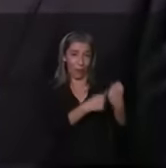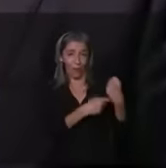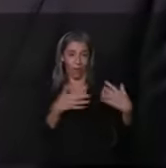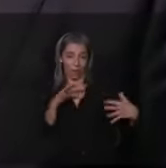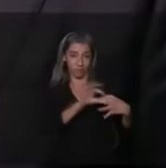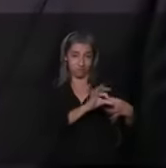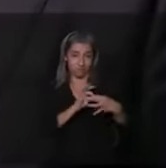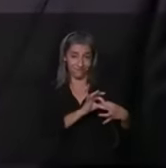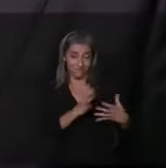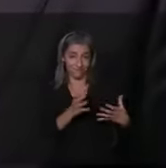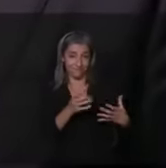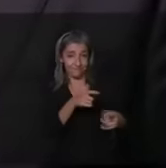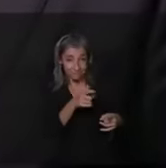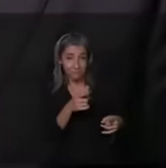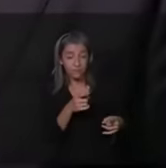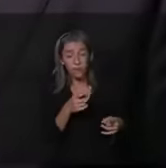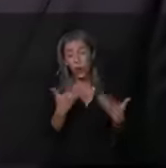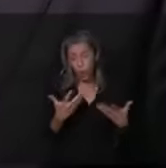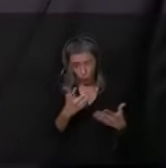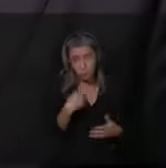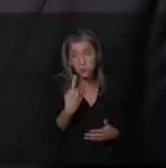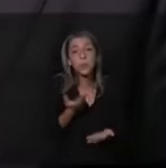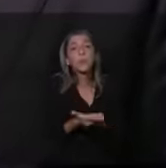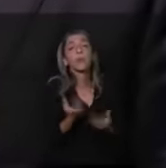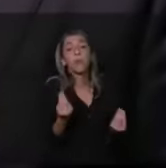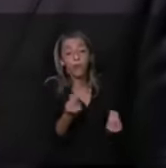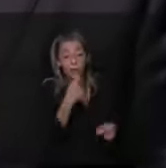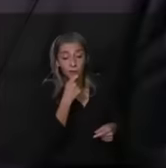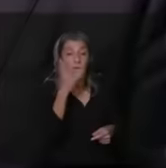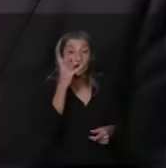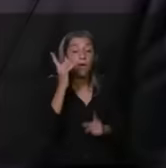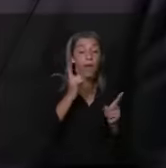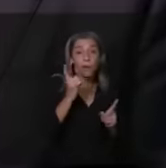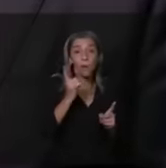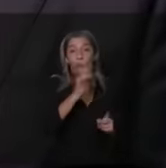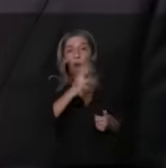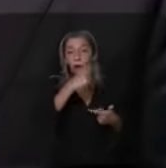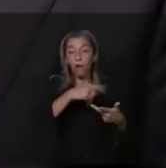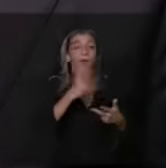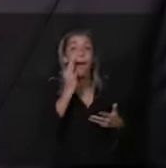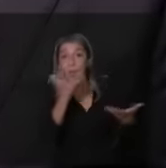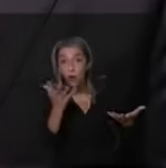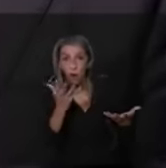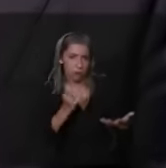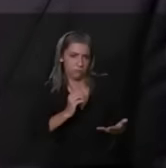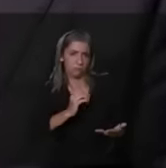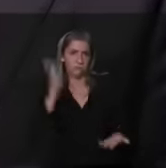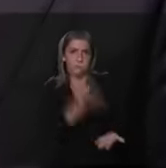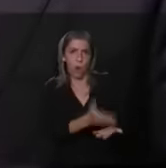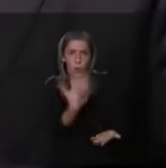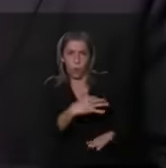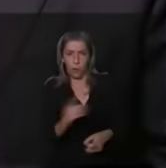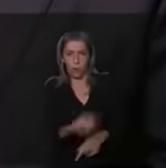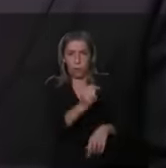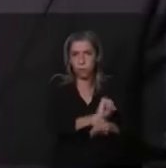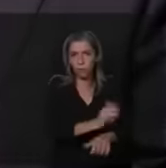nosotros proponemos es que el que las hace las paga. Es decir, no puede ser esto de la idea de la puerta giratoria o que no los meten presos o lo que sea. Nosotros